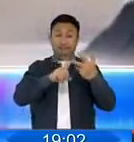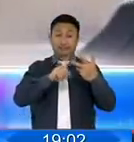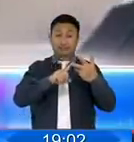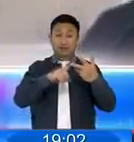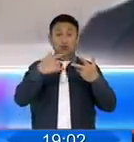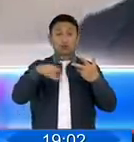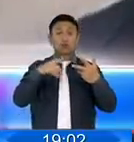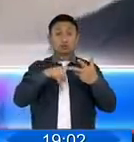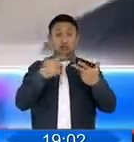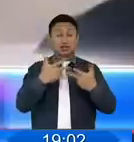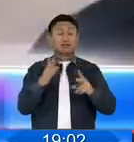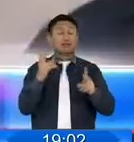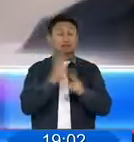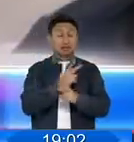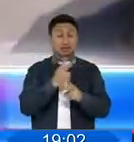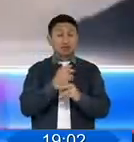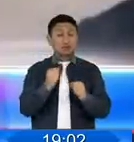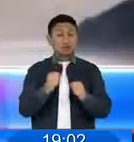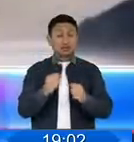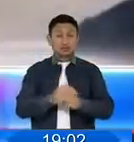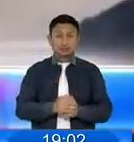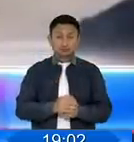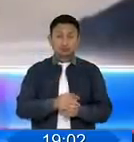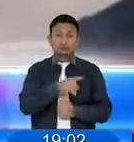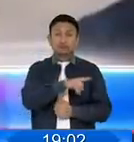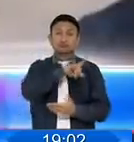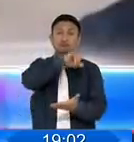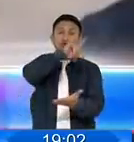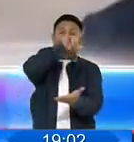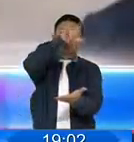poco difícil. La avioneta